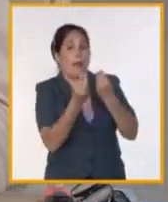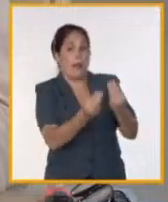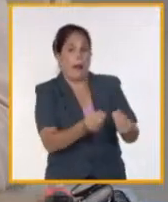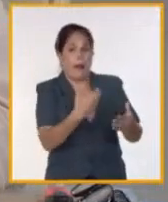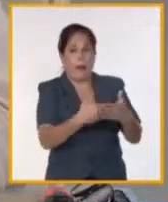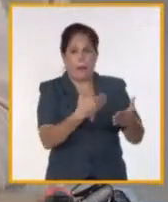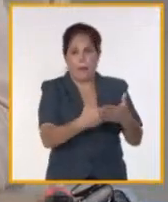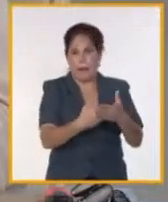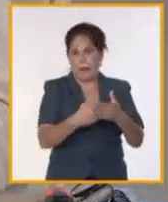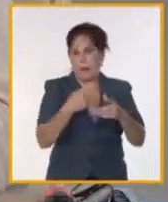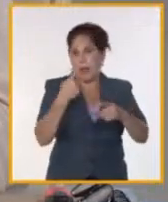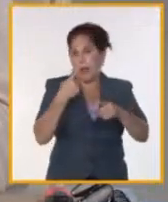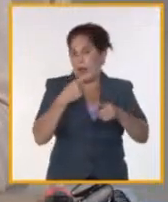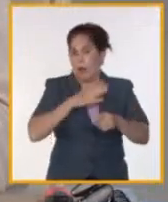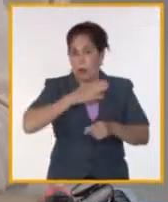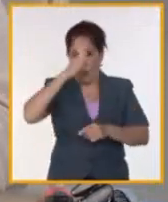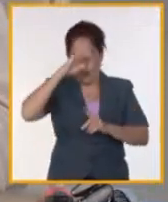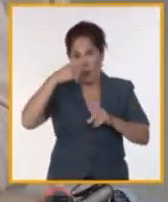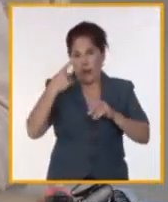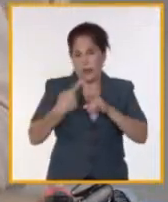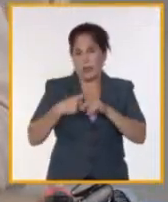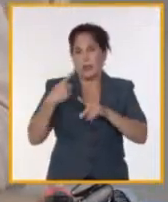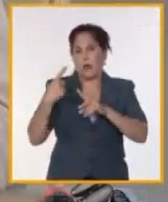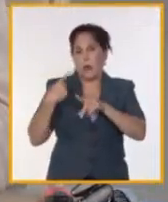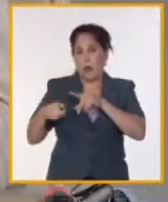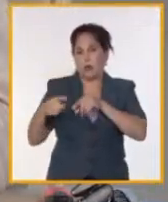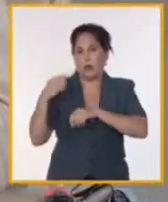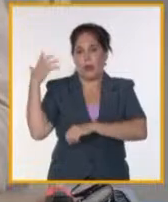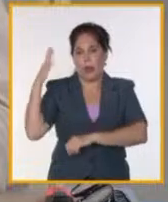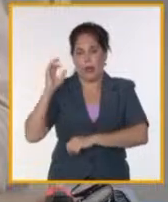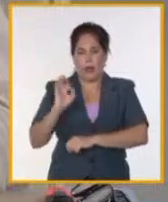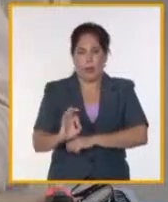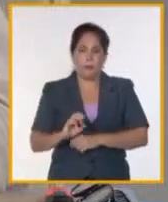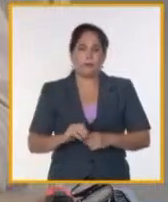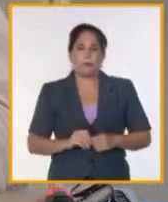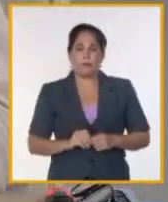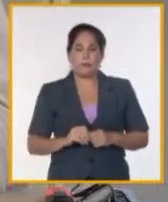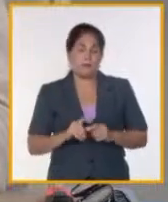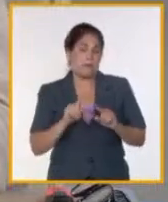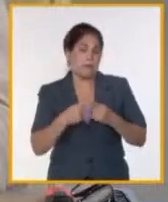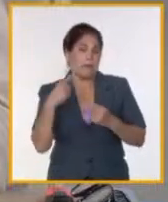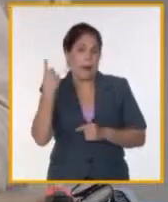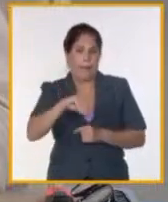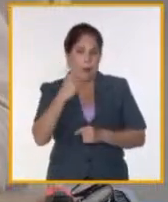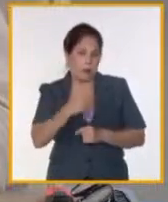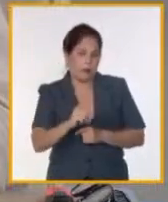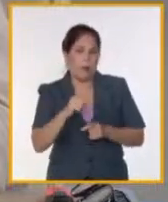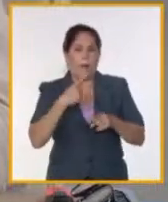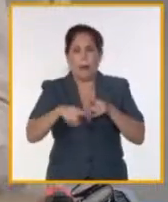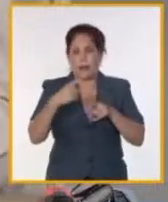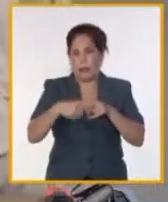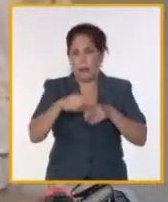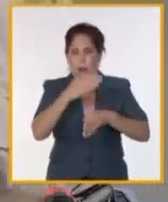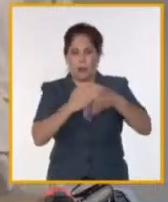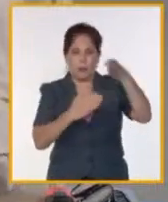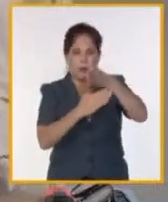mixtas y otras otorgadas a formas de gestión no estatal, fundamentalmente para la explotación de materiales de construcción. Para